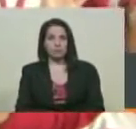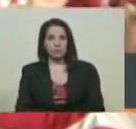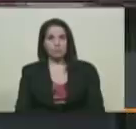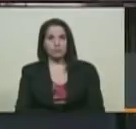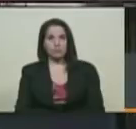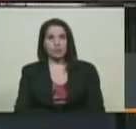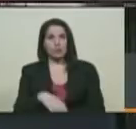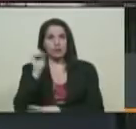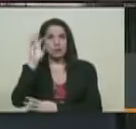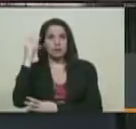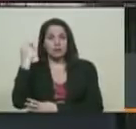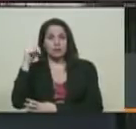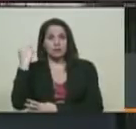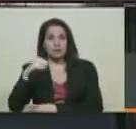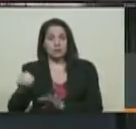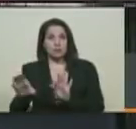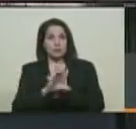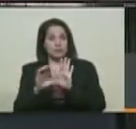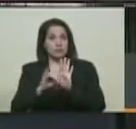Asamblea Nacional Constituyente,